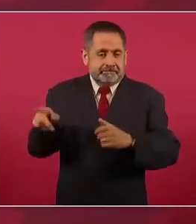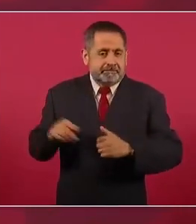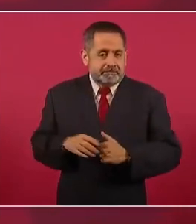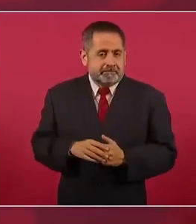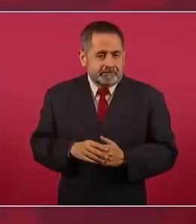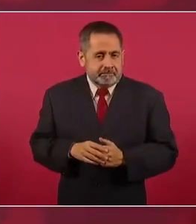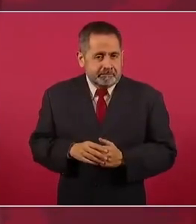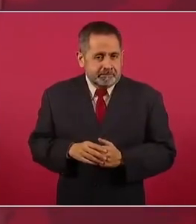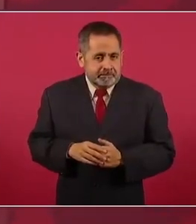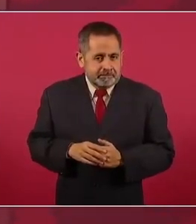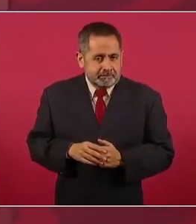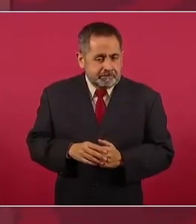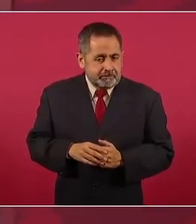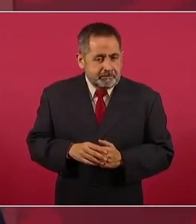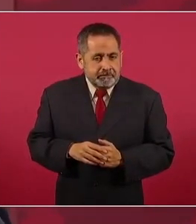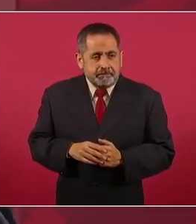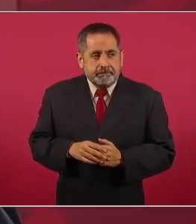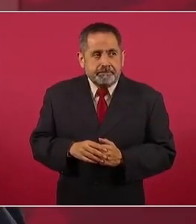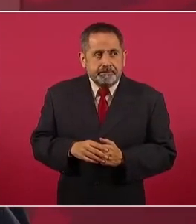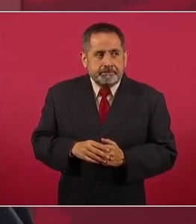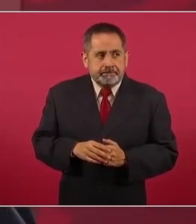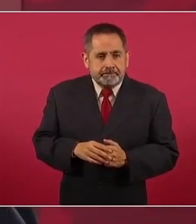cuando algo está